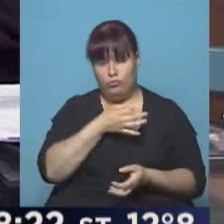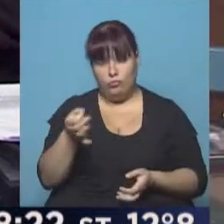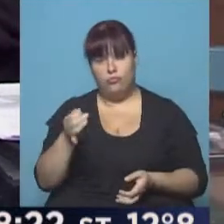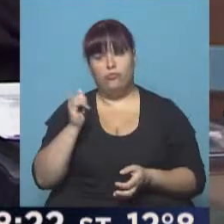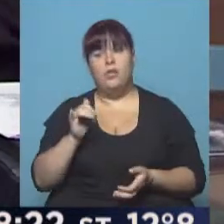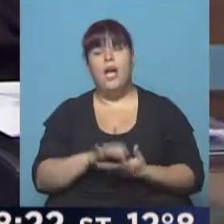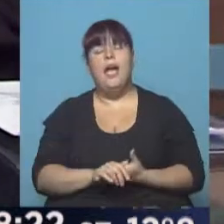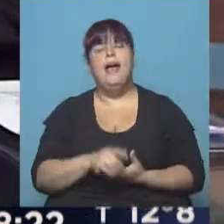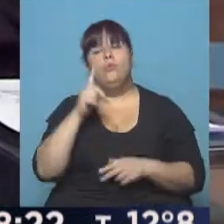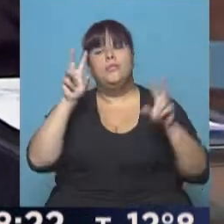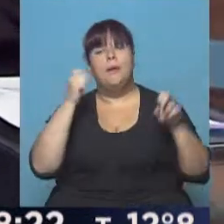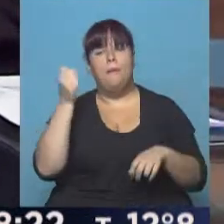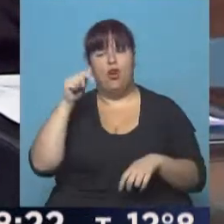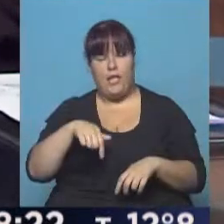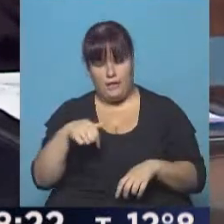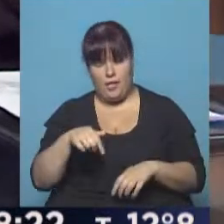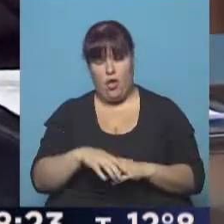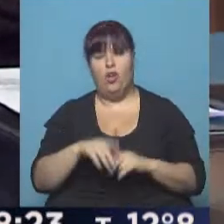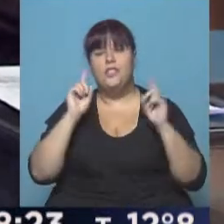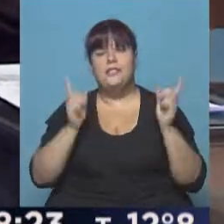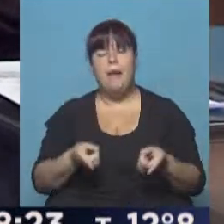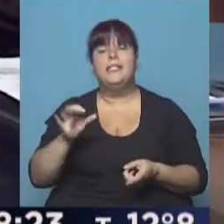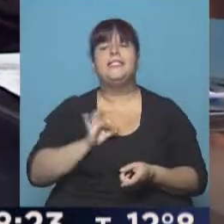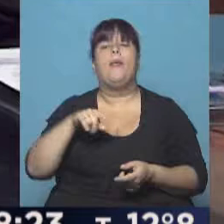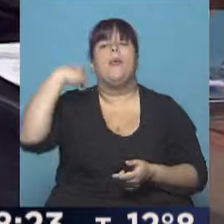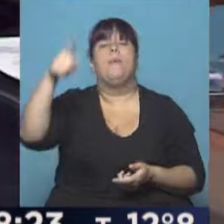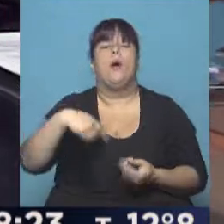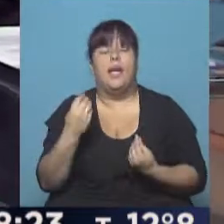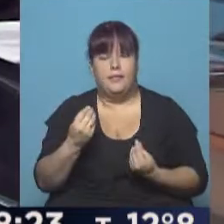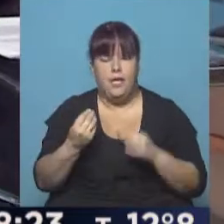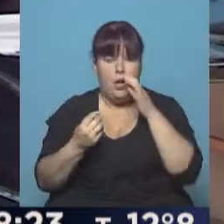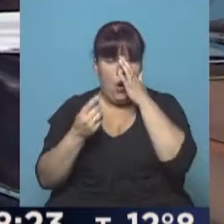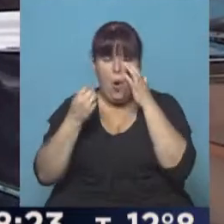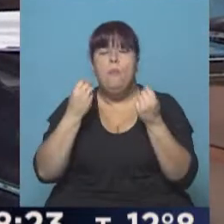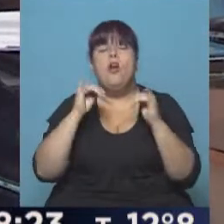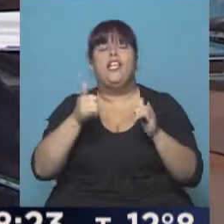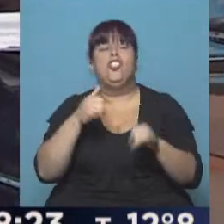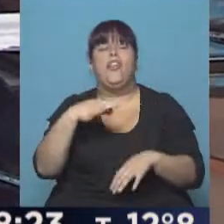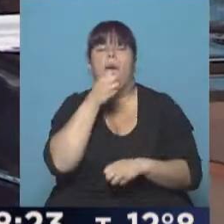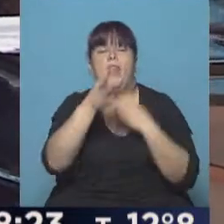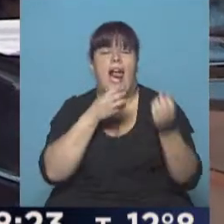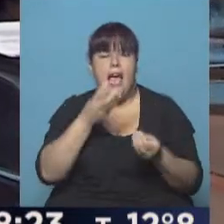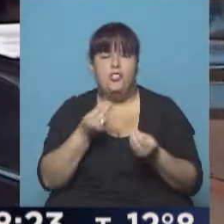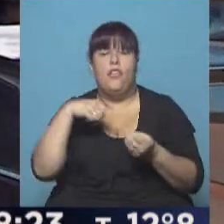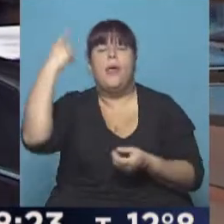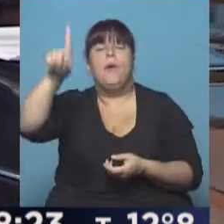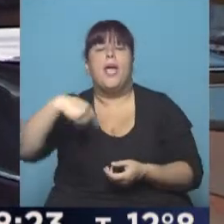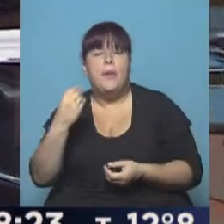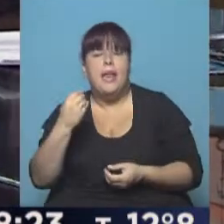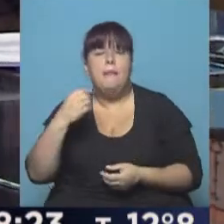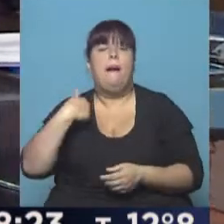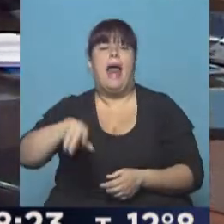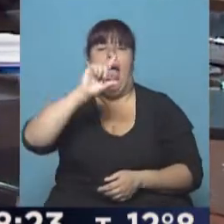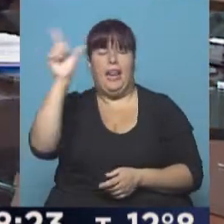sin dudas. Es uno de los temas centrales y también saber las consecuencias. ¿Por qué es necesario este blanqueo y qué consecuencias van a tener para la